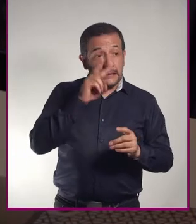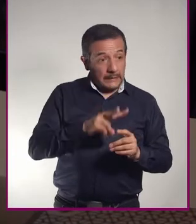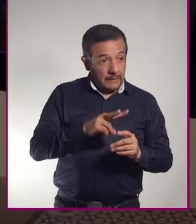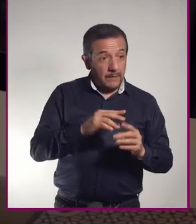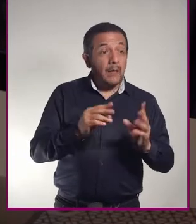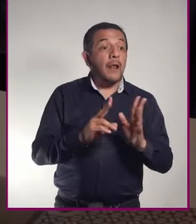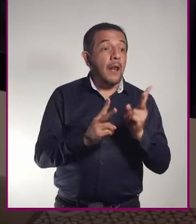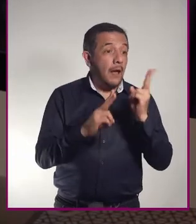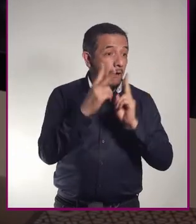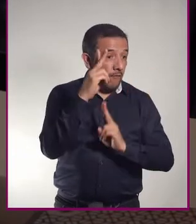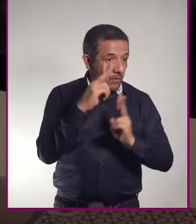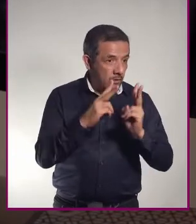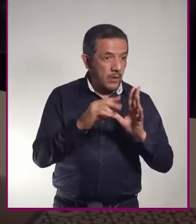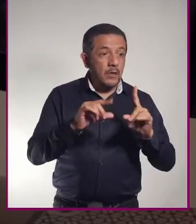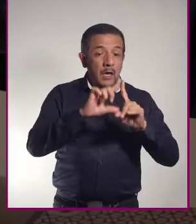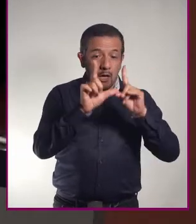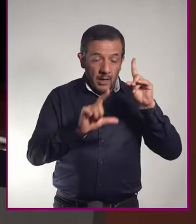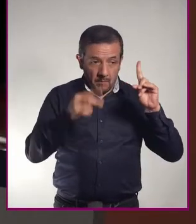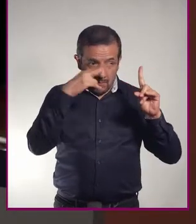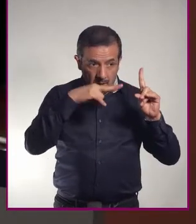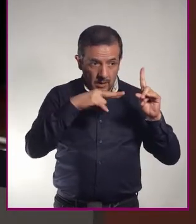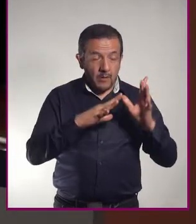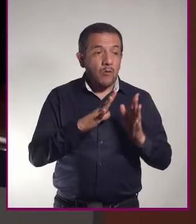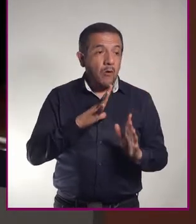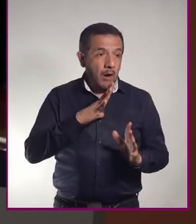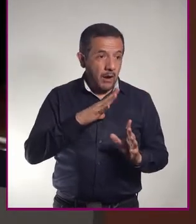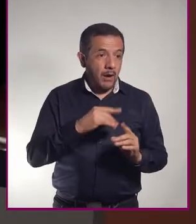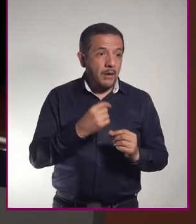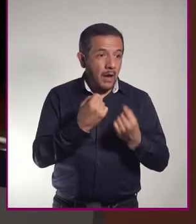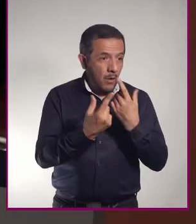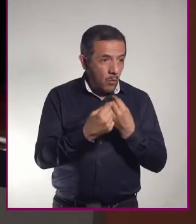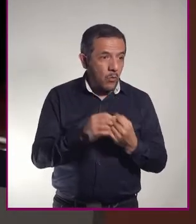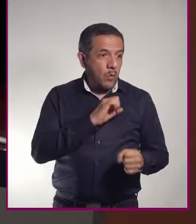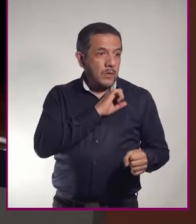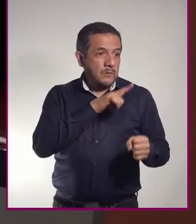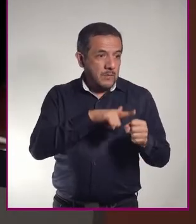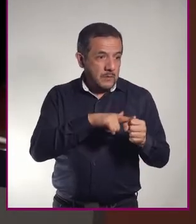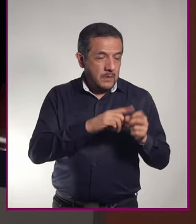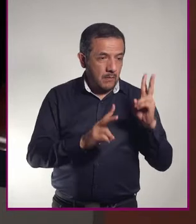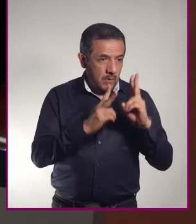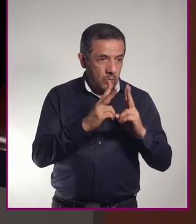tipo de verduras en unas zonas del país, debemos de